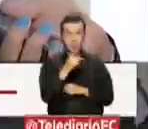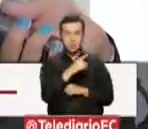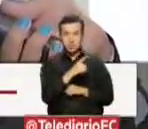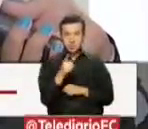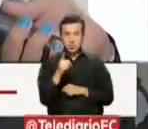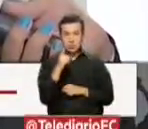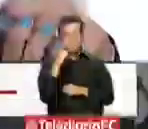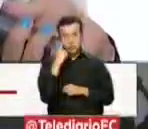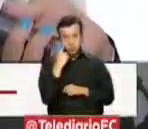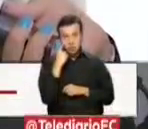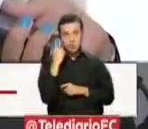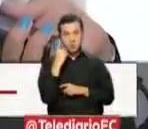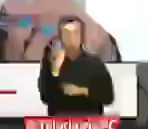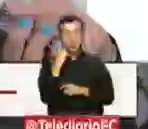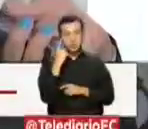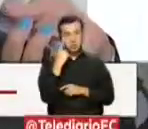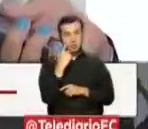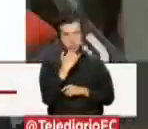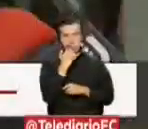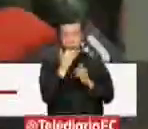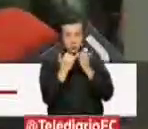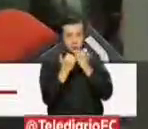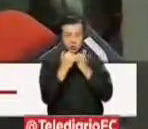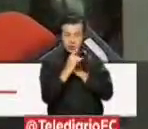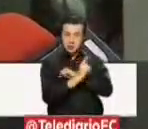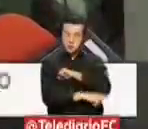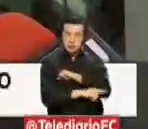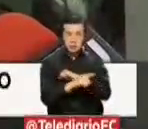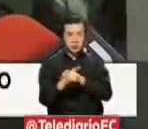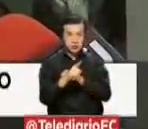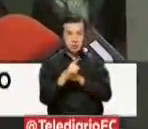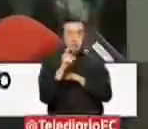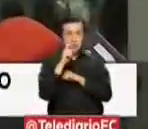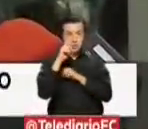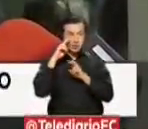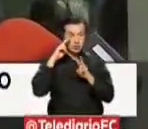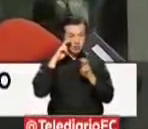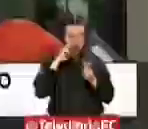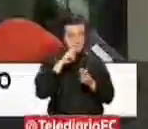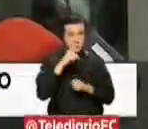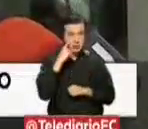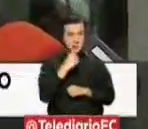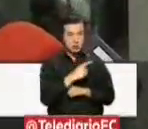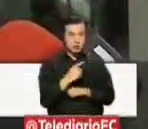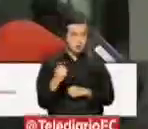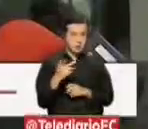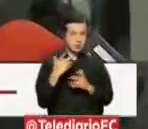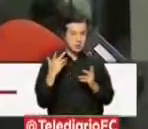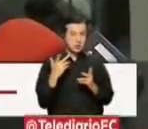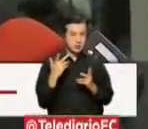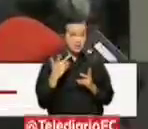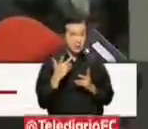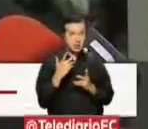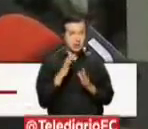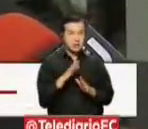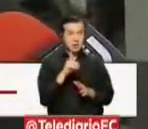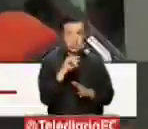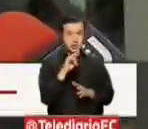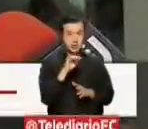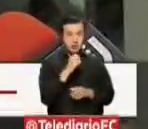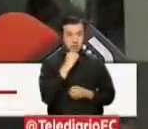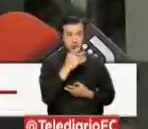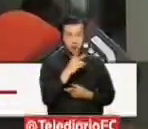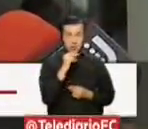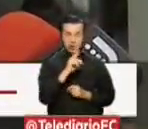grado tentativa, nos quedaremos en grado tentativa, que también es condenable. Tiene que existir una investigación Y no voy a partir todavía de lo que dice Diana Falcón, hay